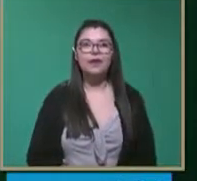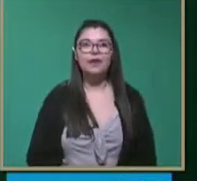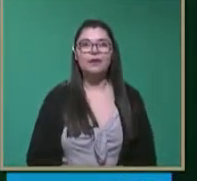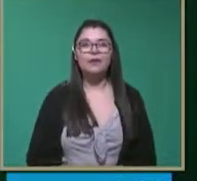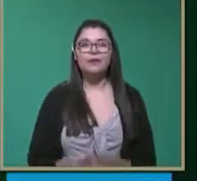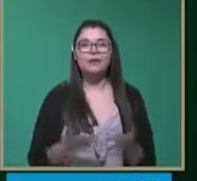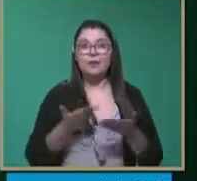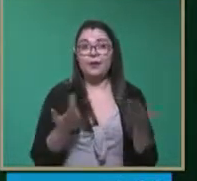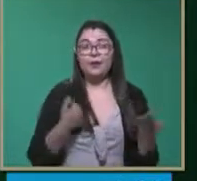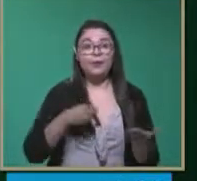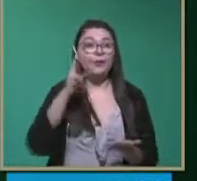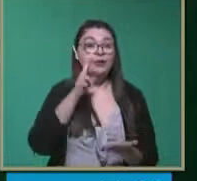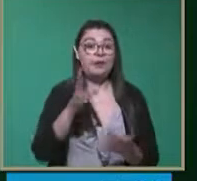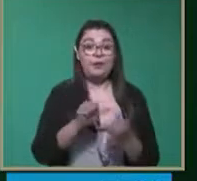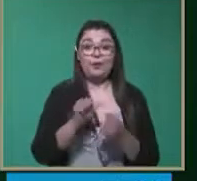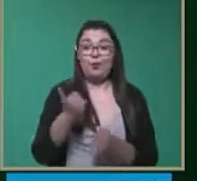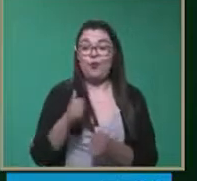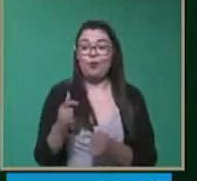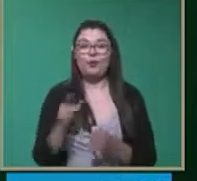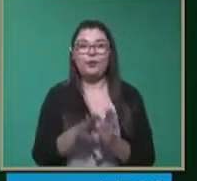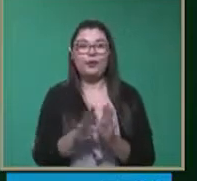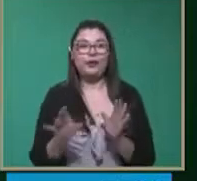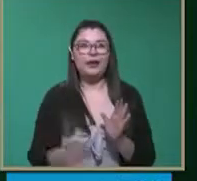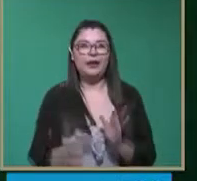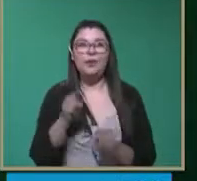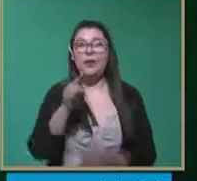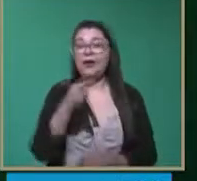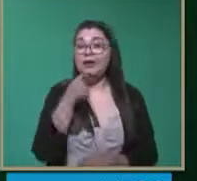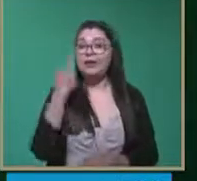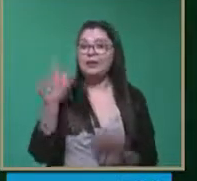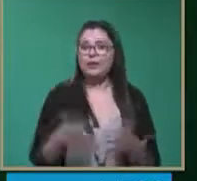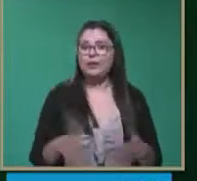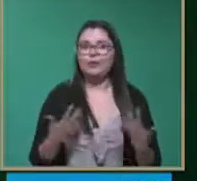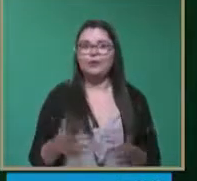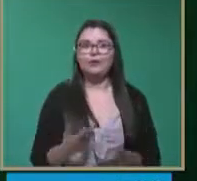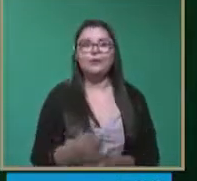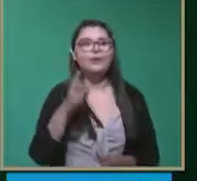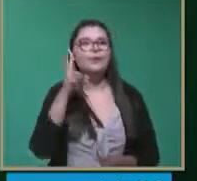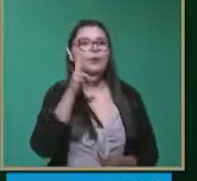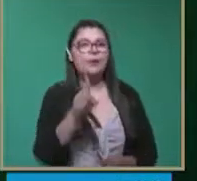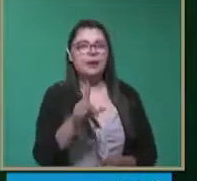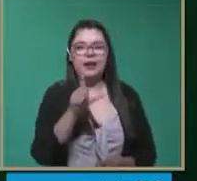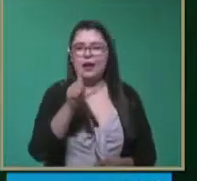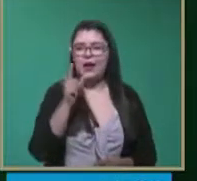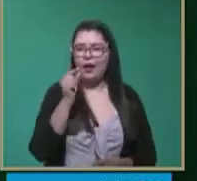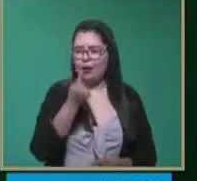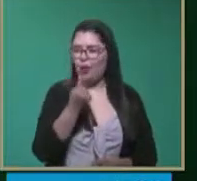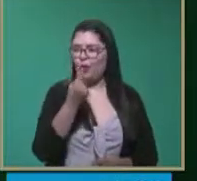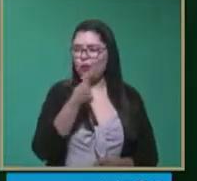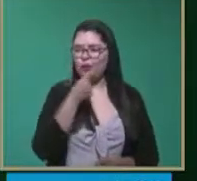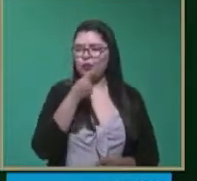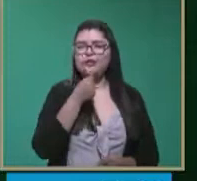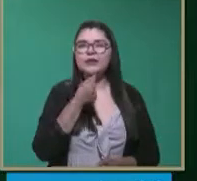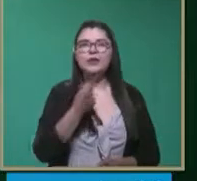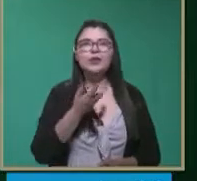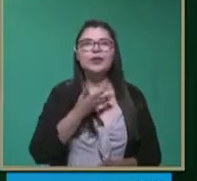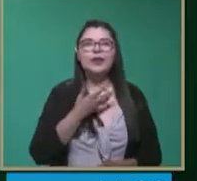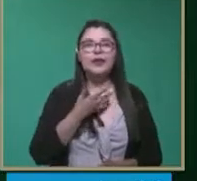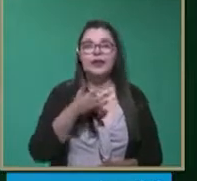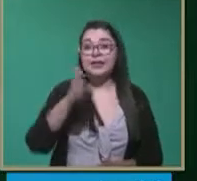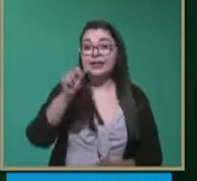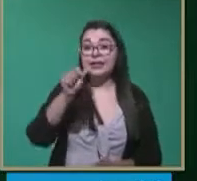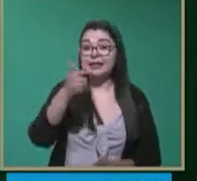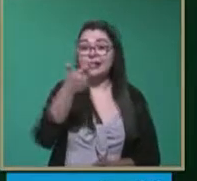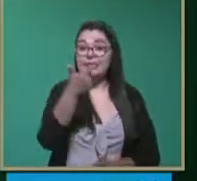siguiente situación, ¿qué nos presentan? En la siguiente situación, a ver, dice, Luis tiene 67